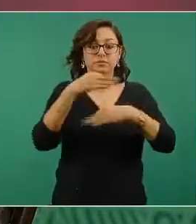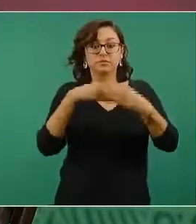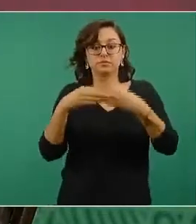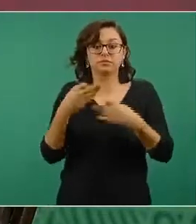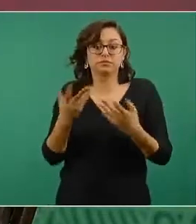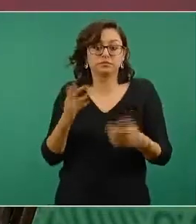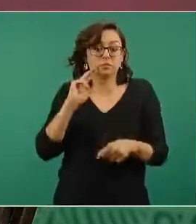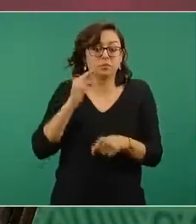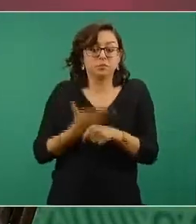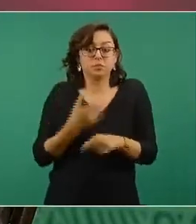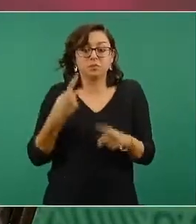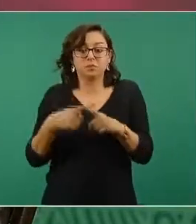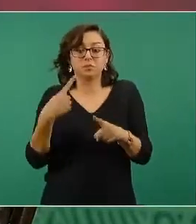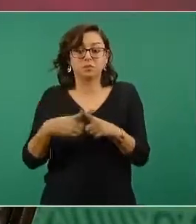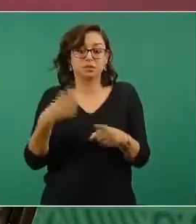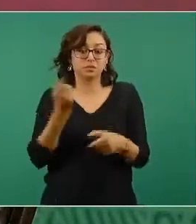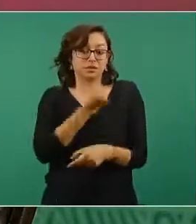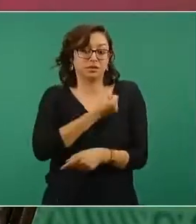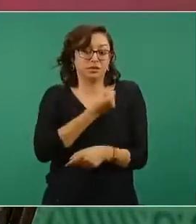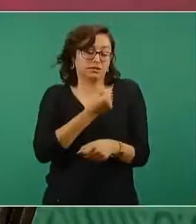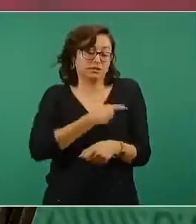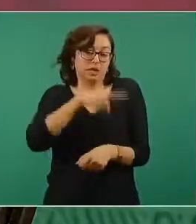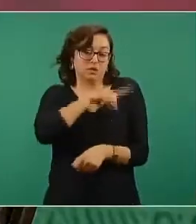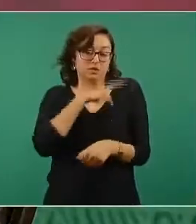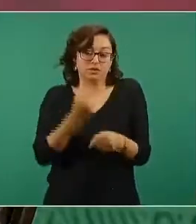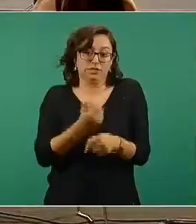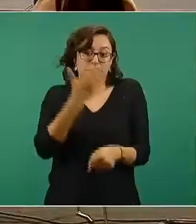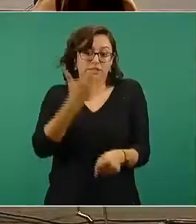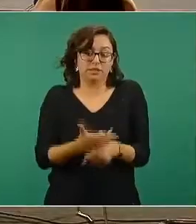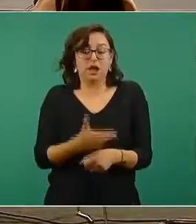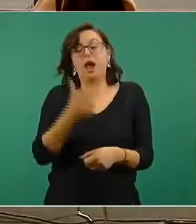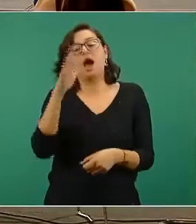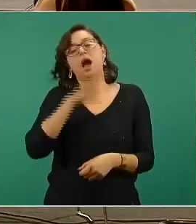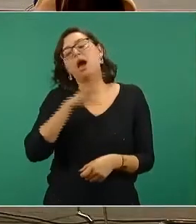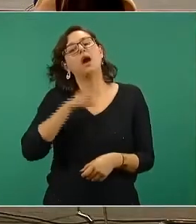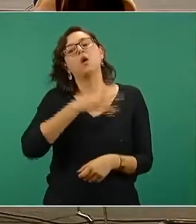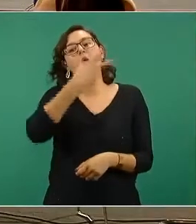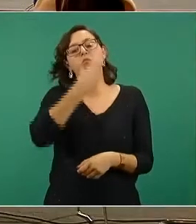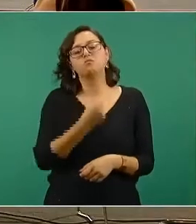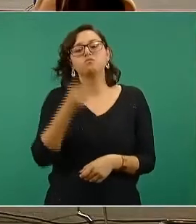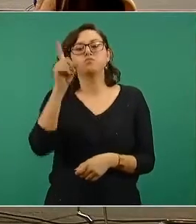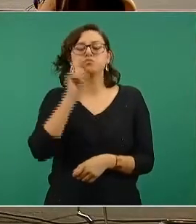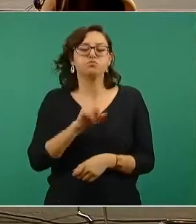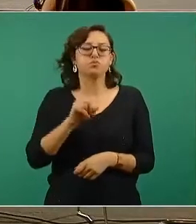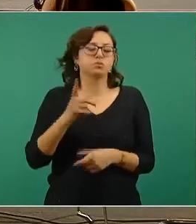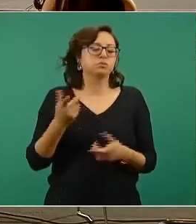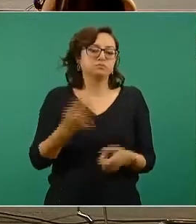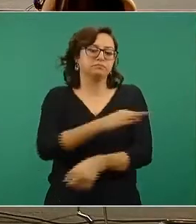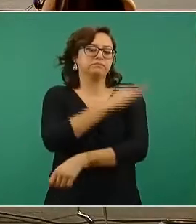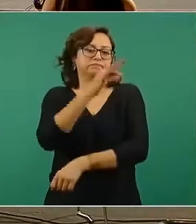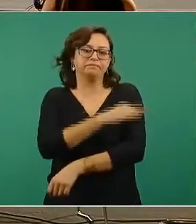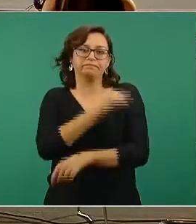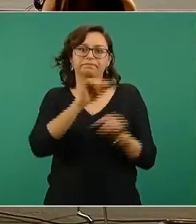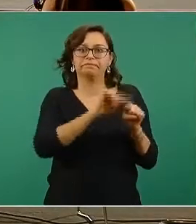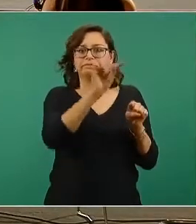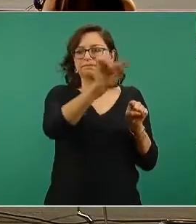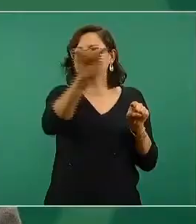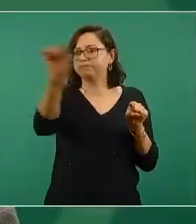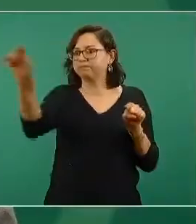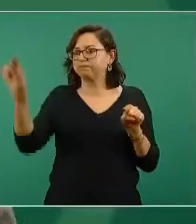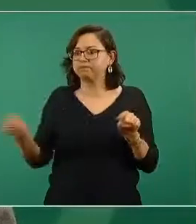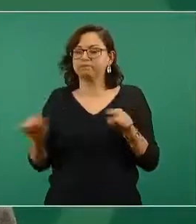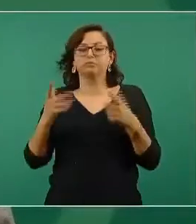de Salud. Se hace, digo, ¿por qué? Porque están vacunadores de todas las instituciones. En los puestos tradicionales